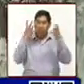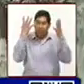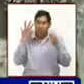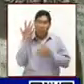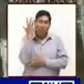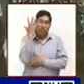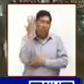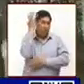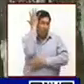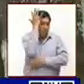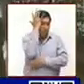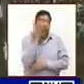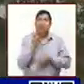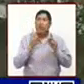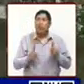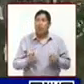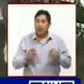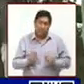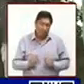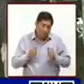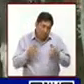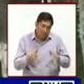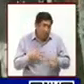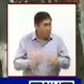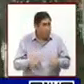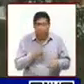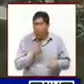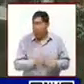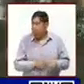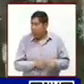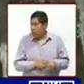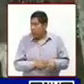muchos árboles, la gente venía a enterrar normalmente